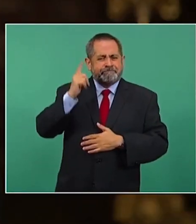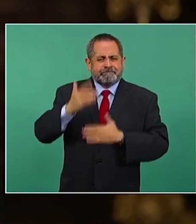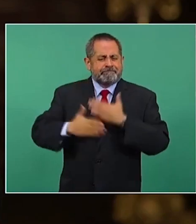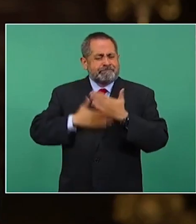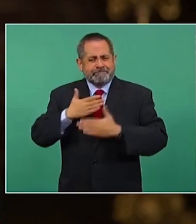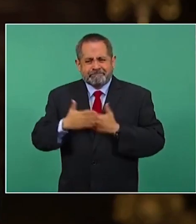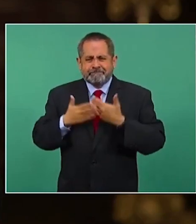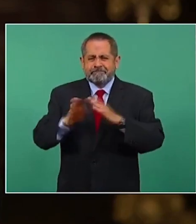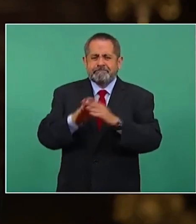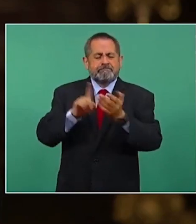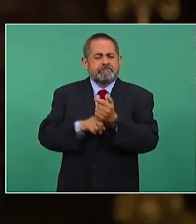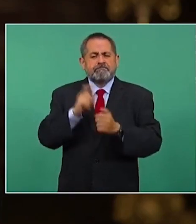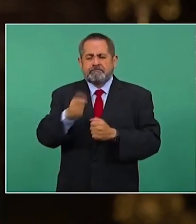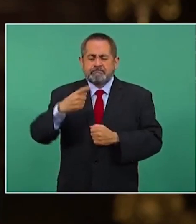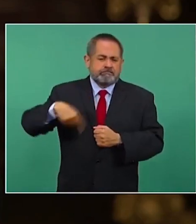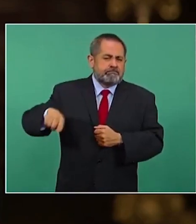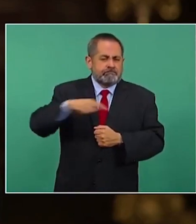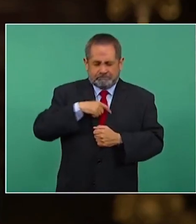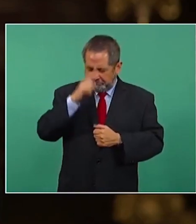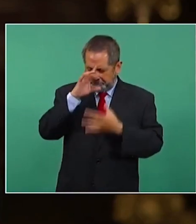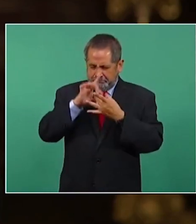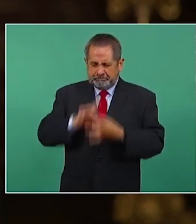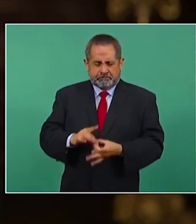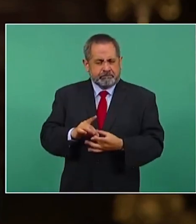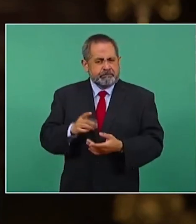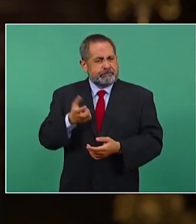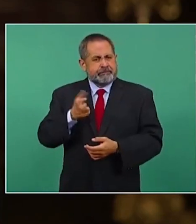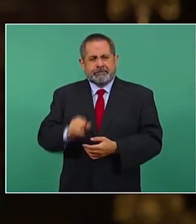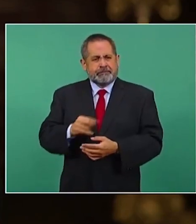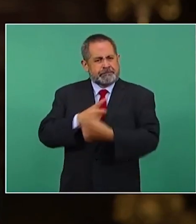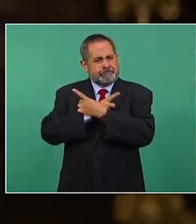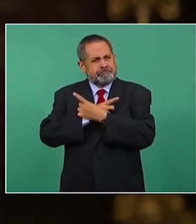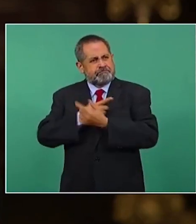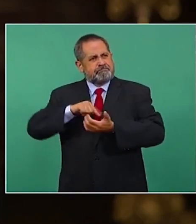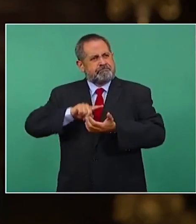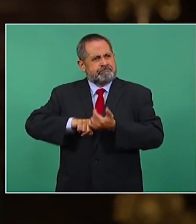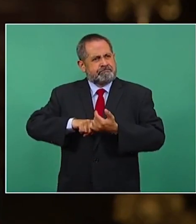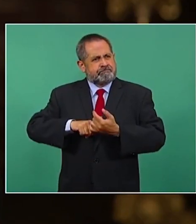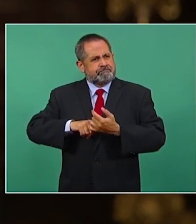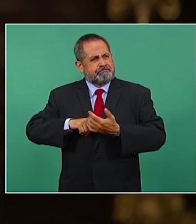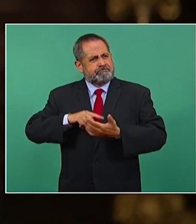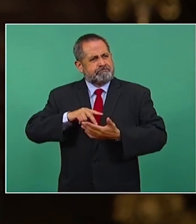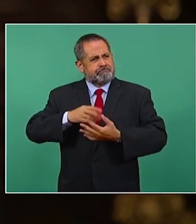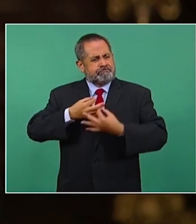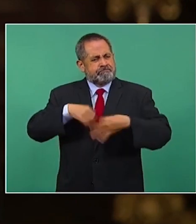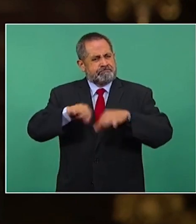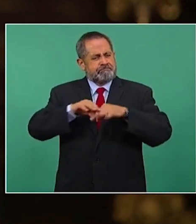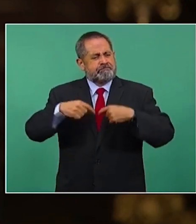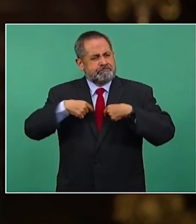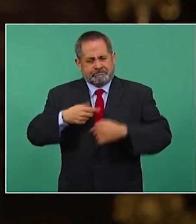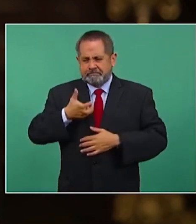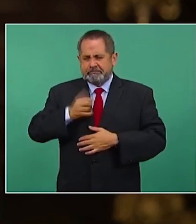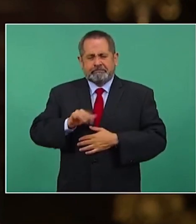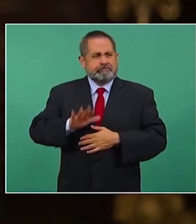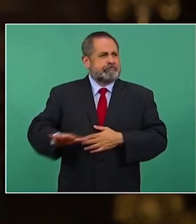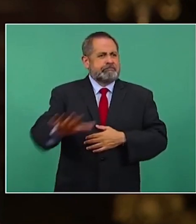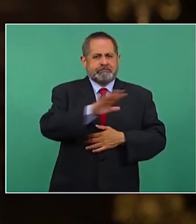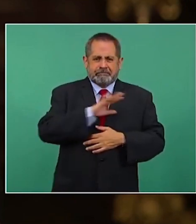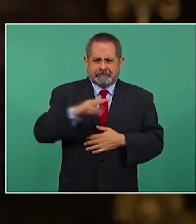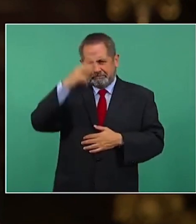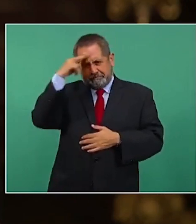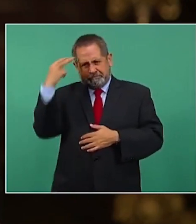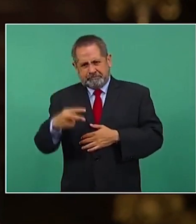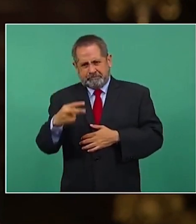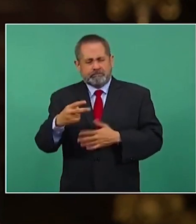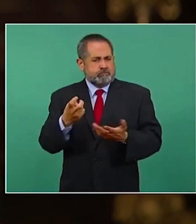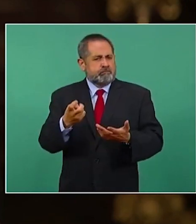religioso cristiano de gran parte del pueblo mexicano, provocando con ellos un profundo sufrimiento. ¿A quién se